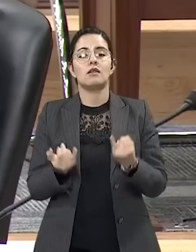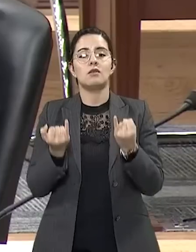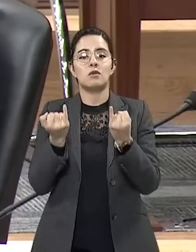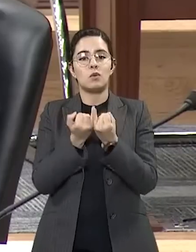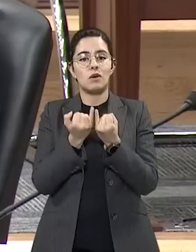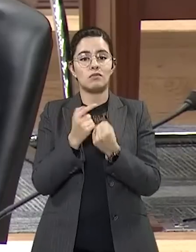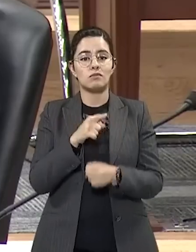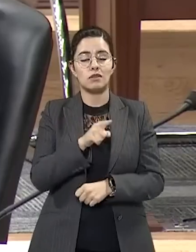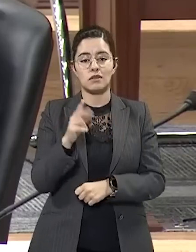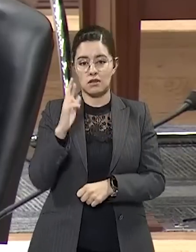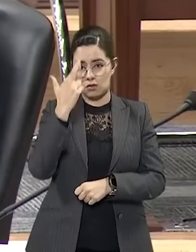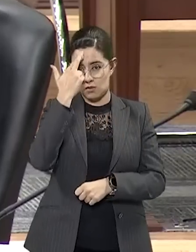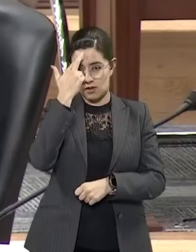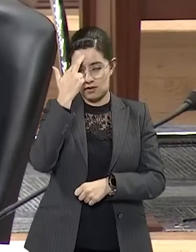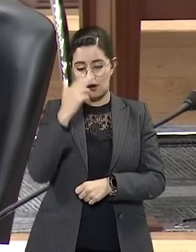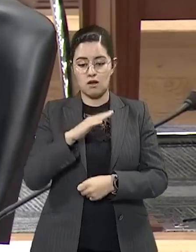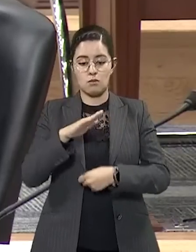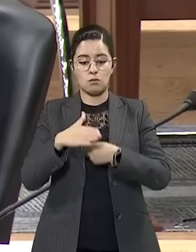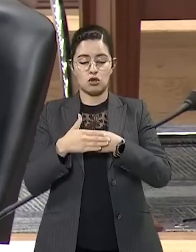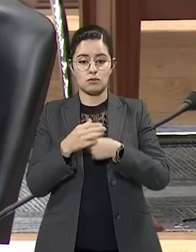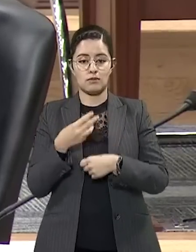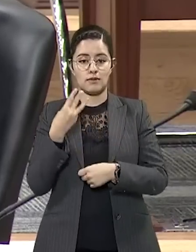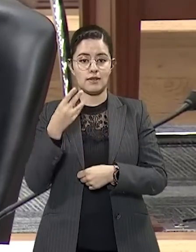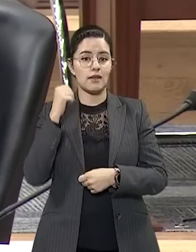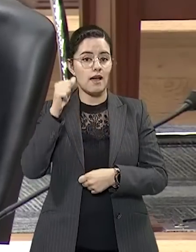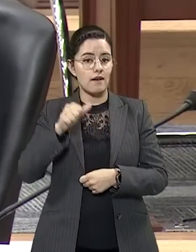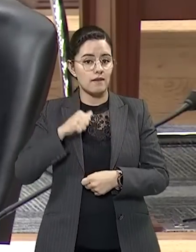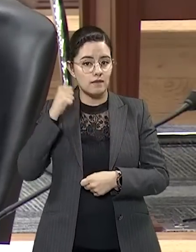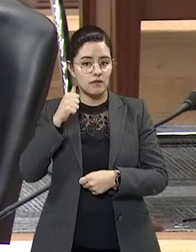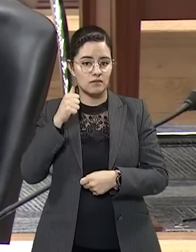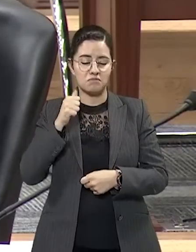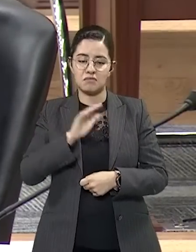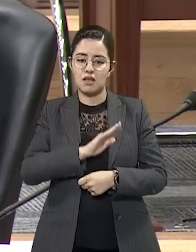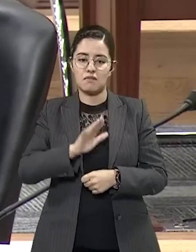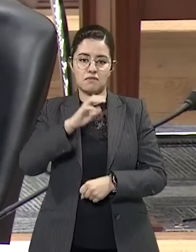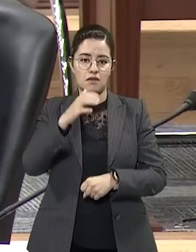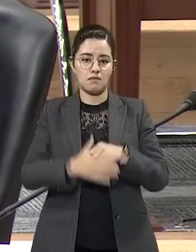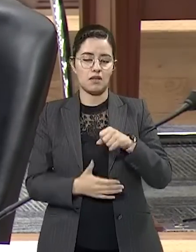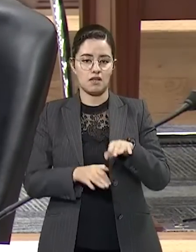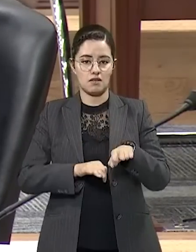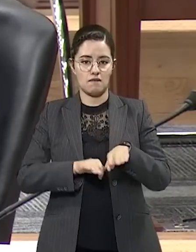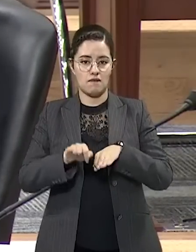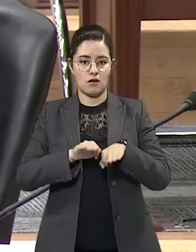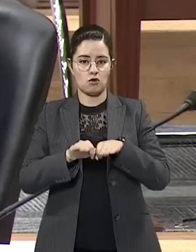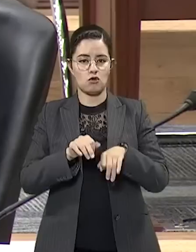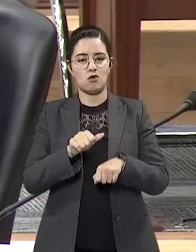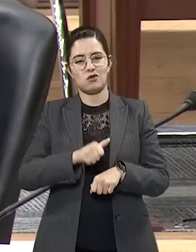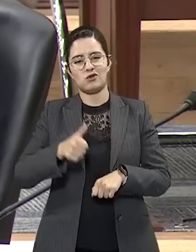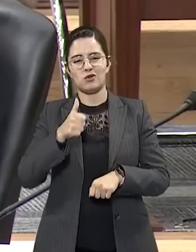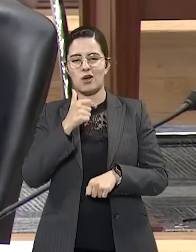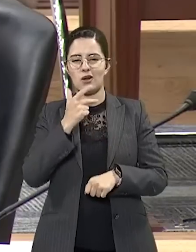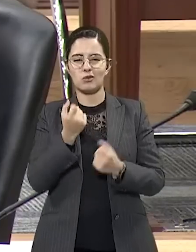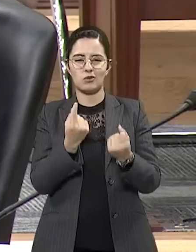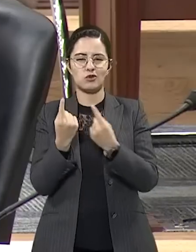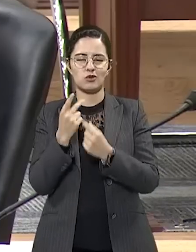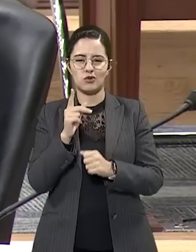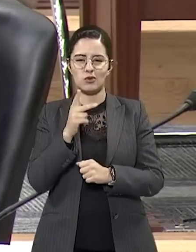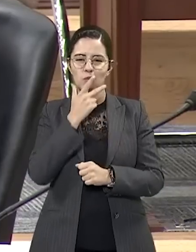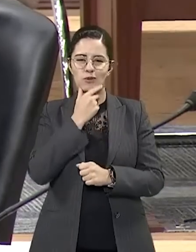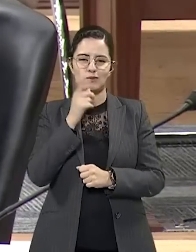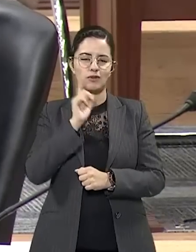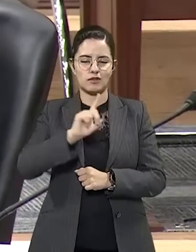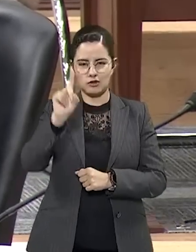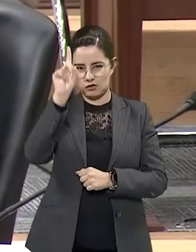que el próximo tres de abril concluirán su encargo el resto de la totalidad de las y los consejeros electorales